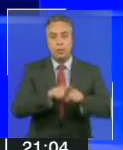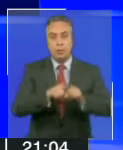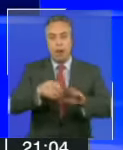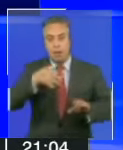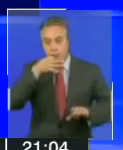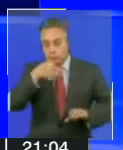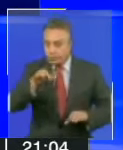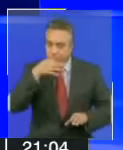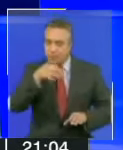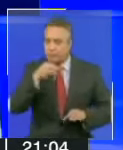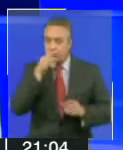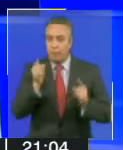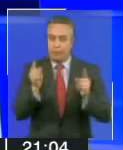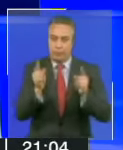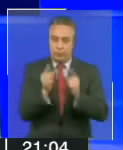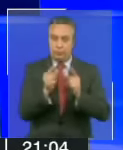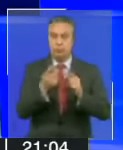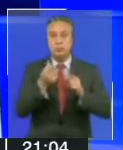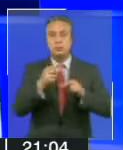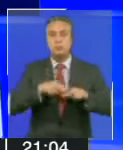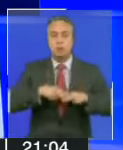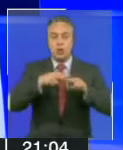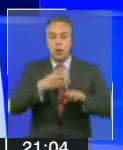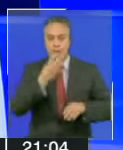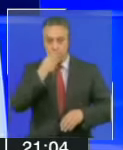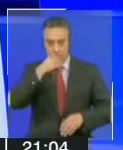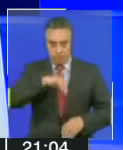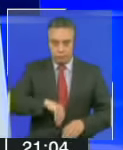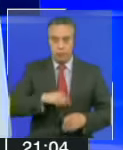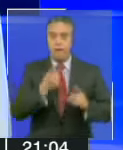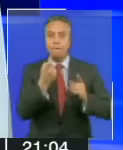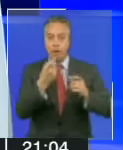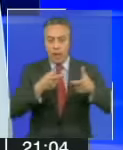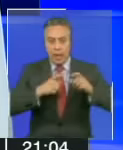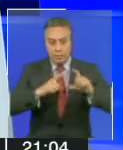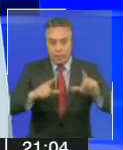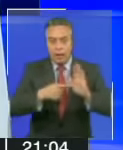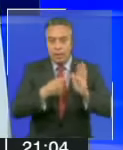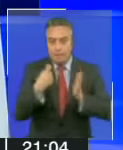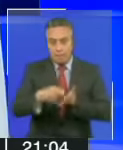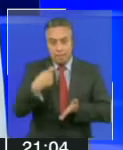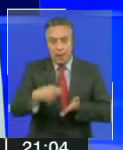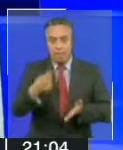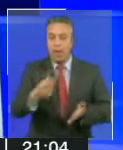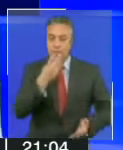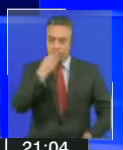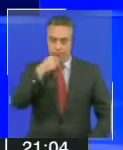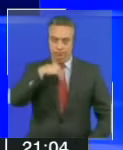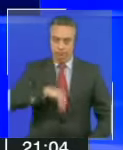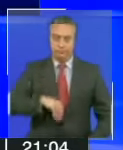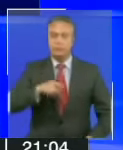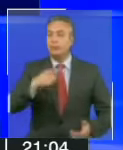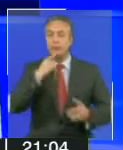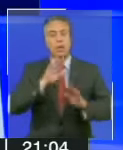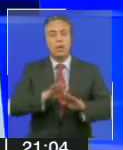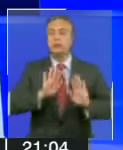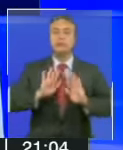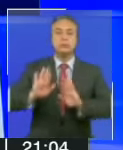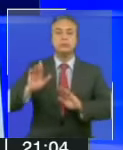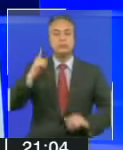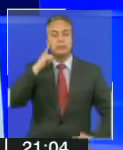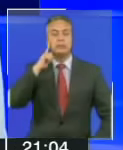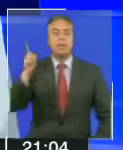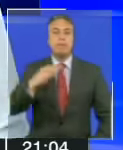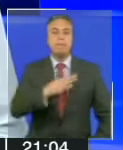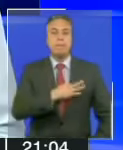en la que no aportó datos de montos de las boletas con las que se justificaron los pagos, porque sostuvo que eso quedaba para el Ministerio Público, dijo